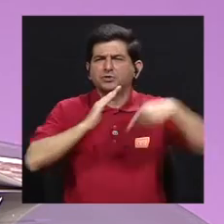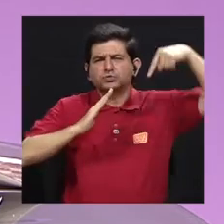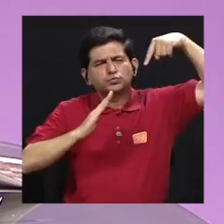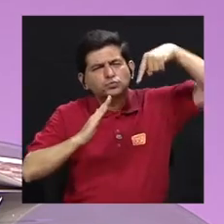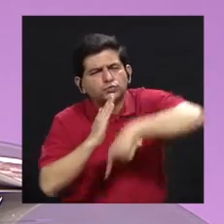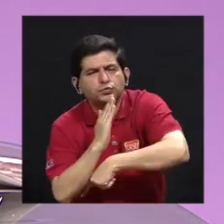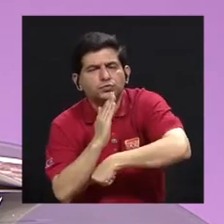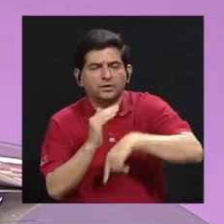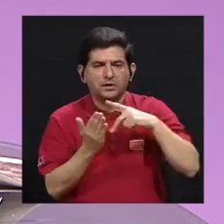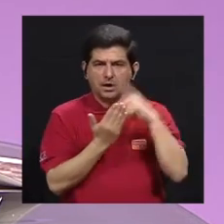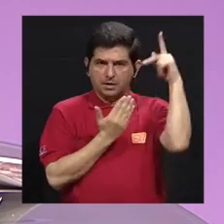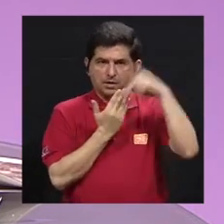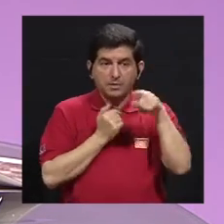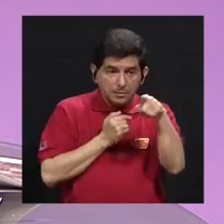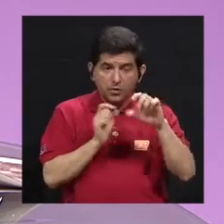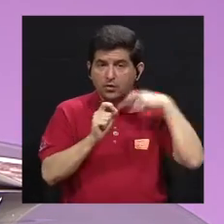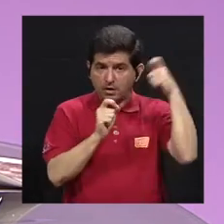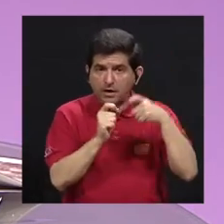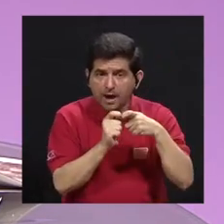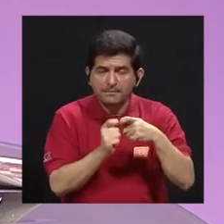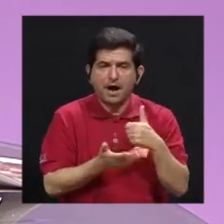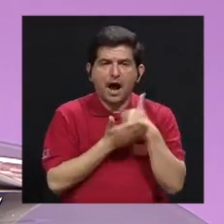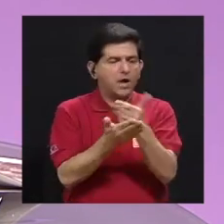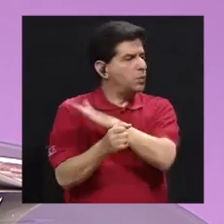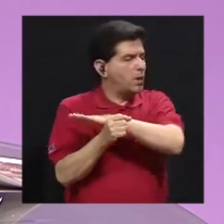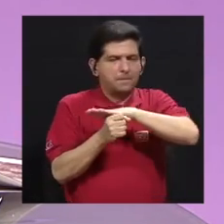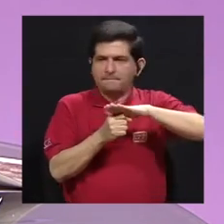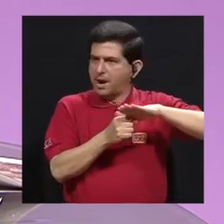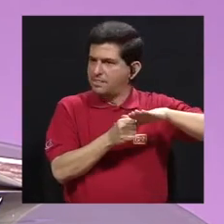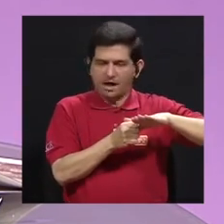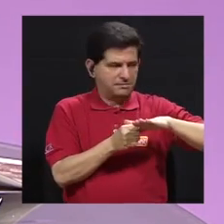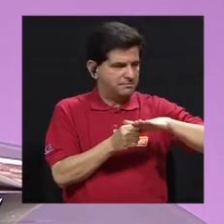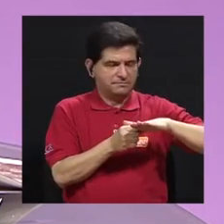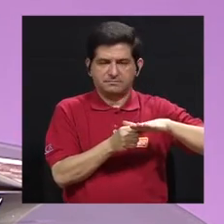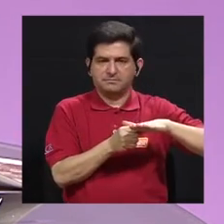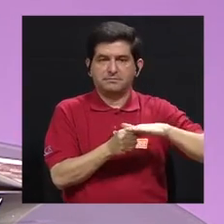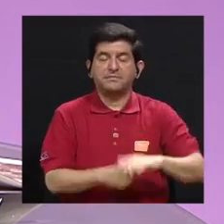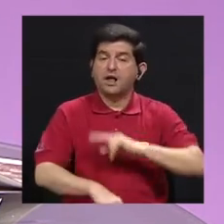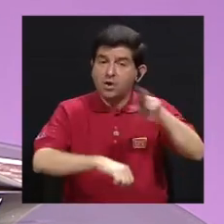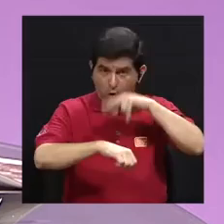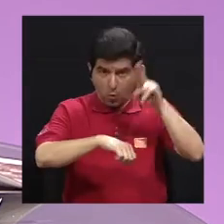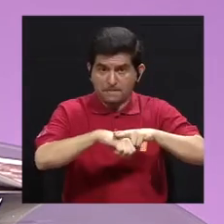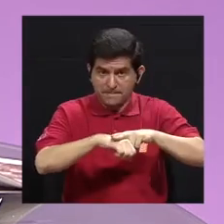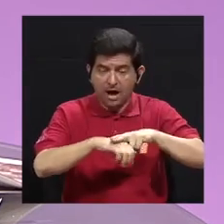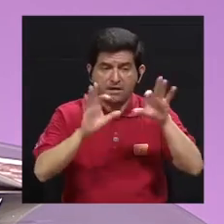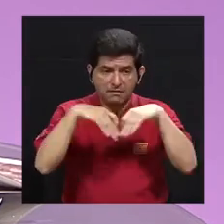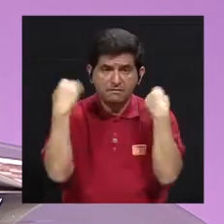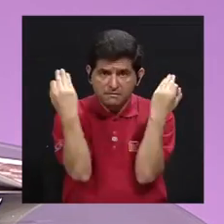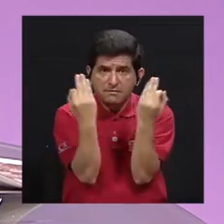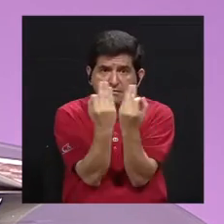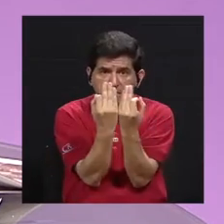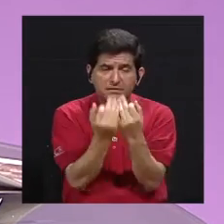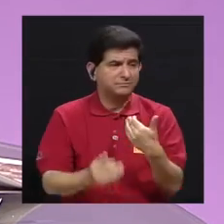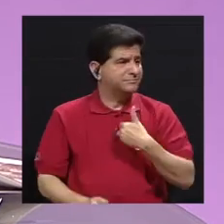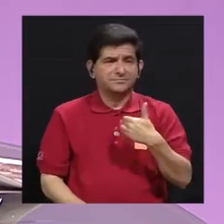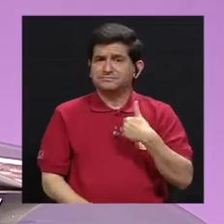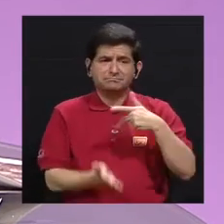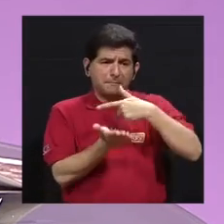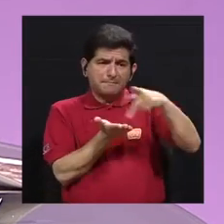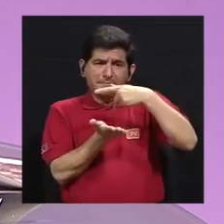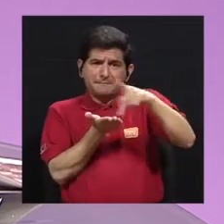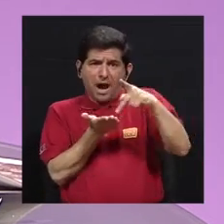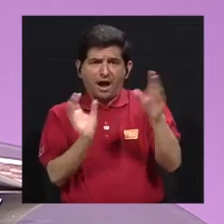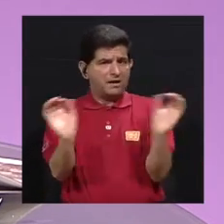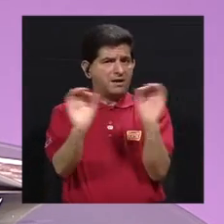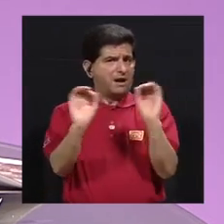extrema y en ese programa el bono es completo entonces normalmente las familias no tienen